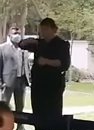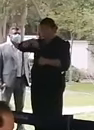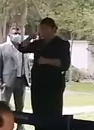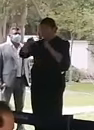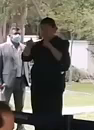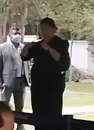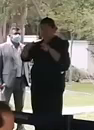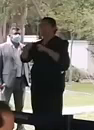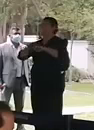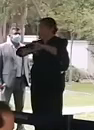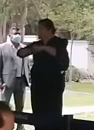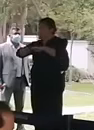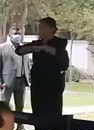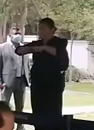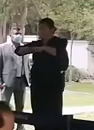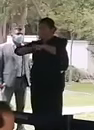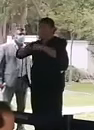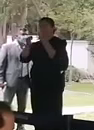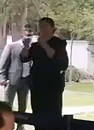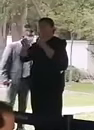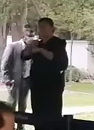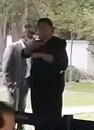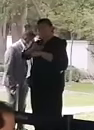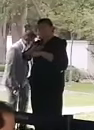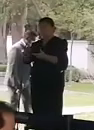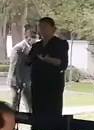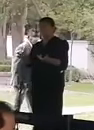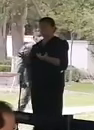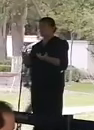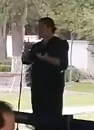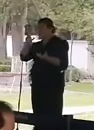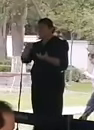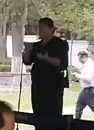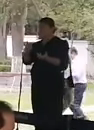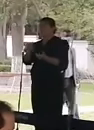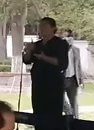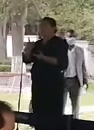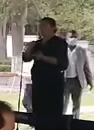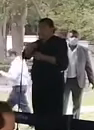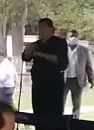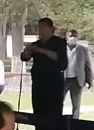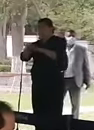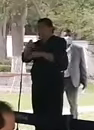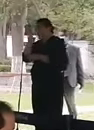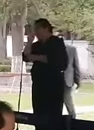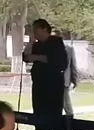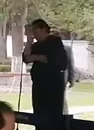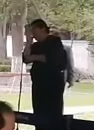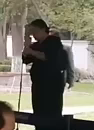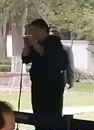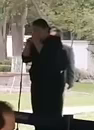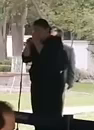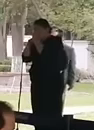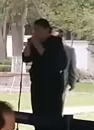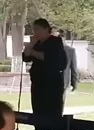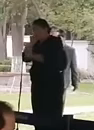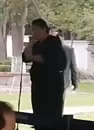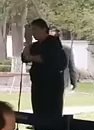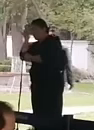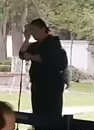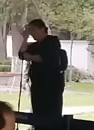muchísimo en los Estados Unidos. No deberían de estar trabajando en la sombra de la sociedad. Pues tenemos que levantar a la legalidad,